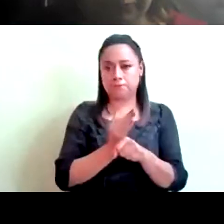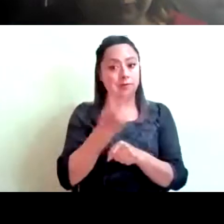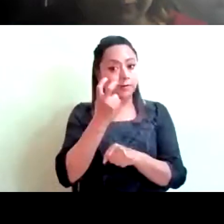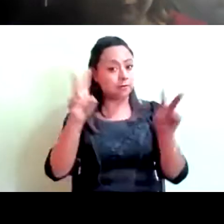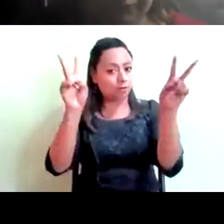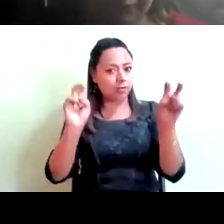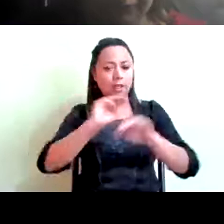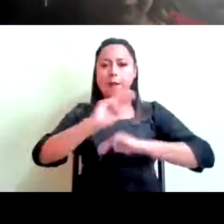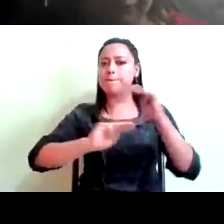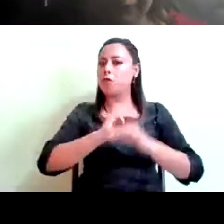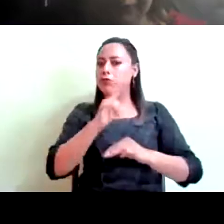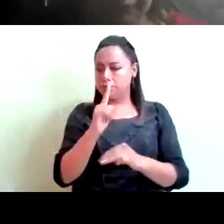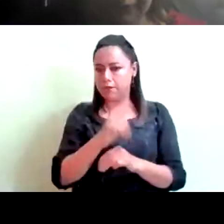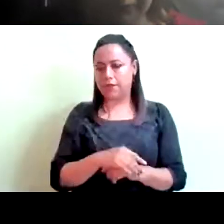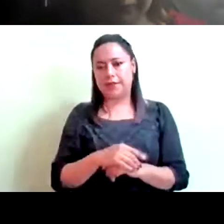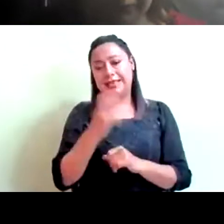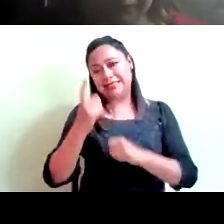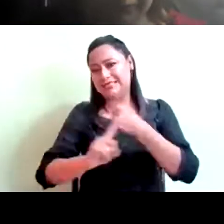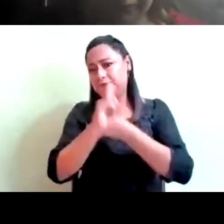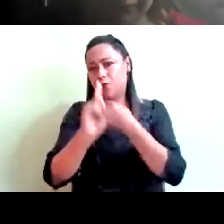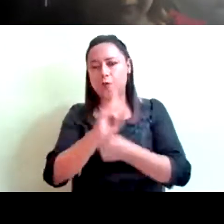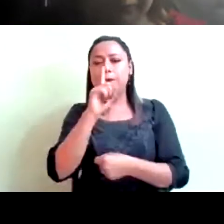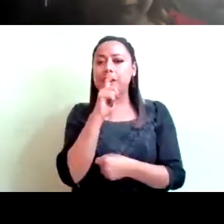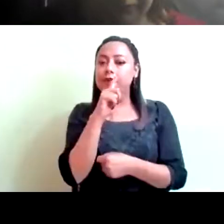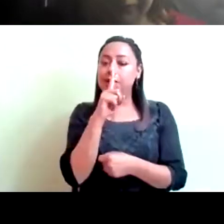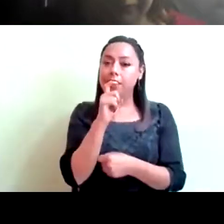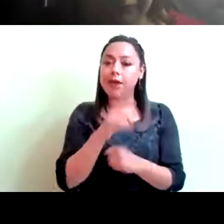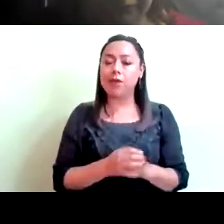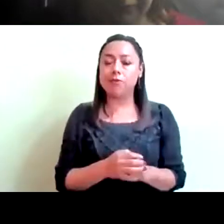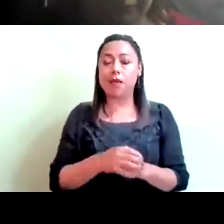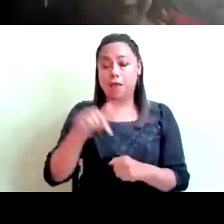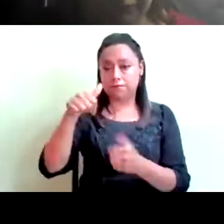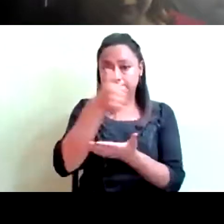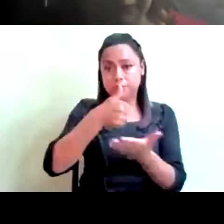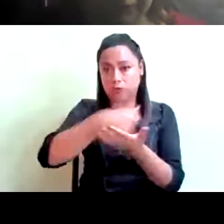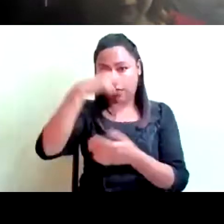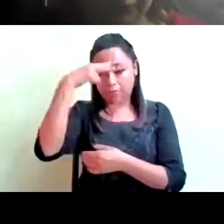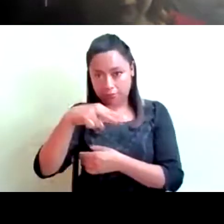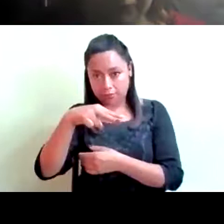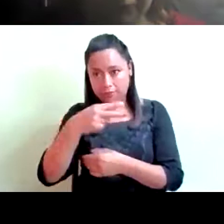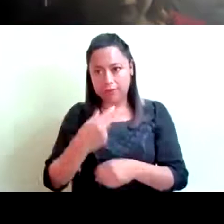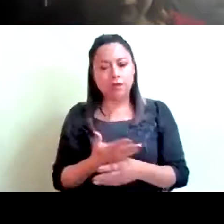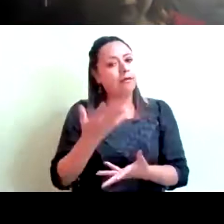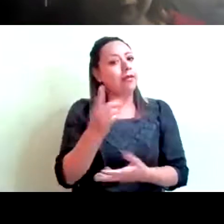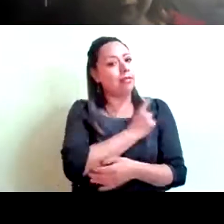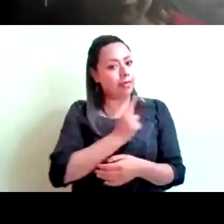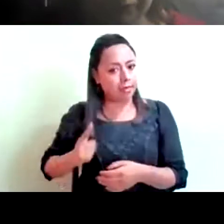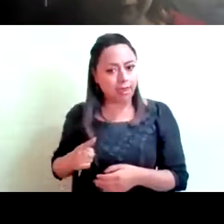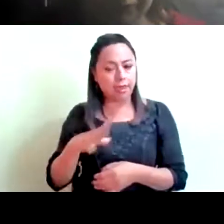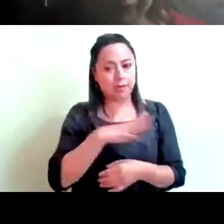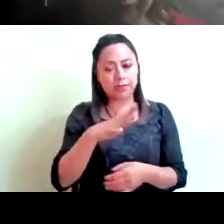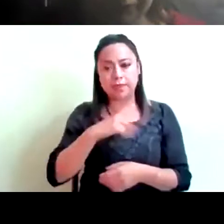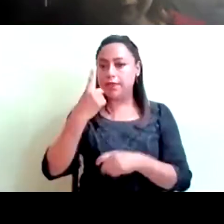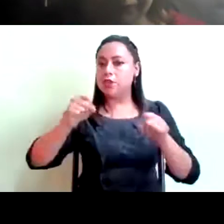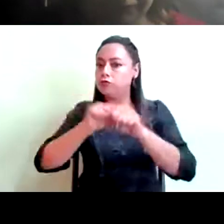esta crisis hídrica, y la Ciudad de México tiene que tener un sistema